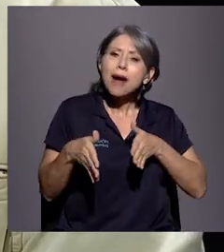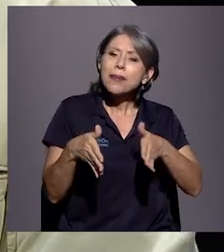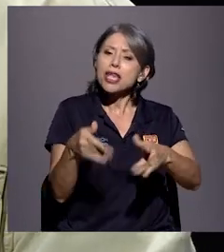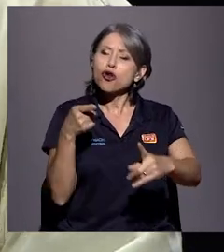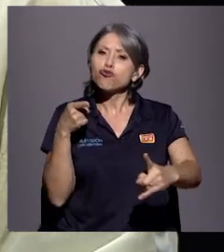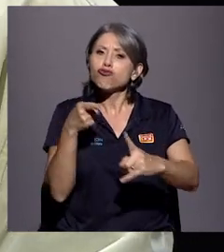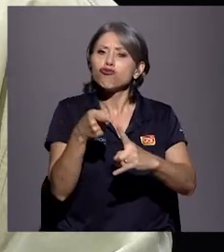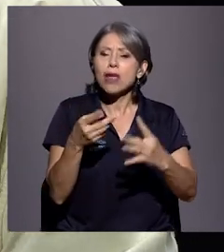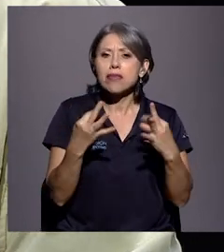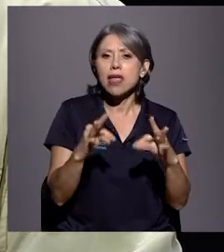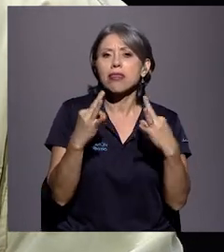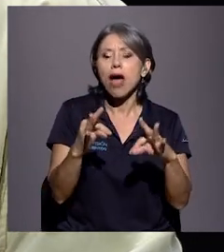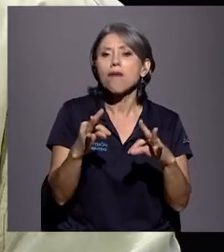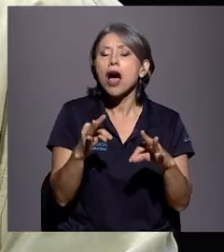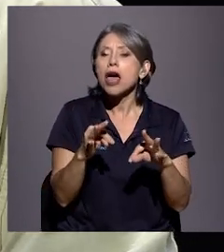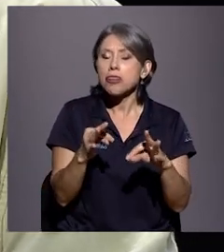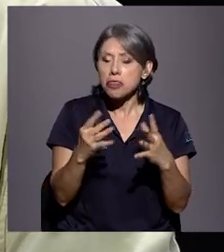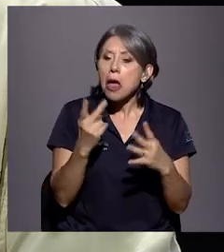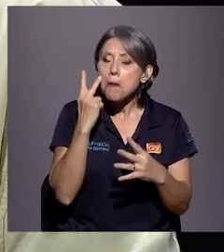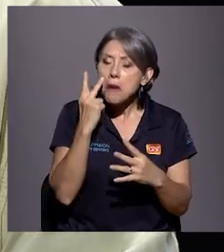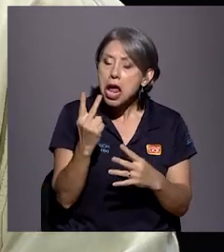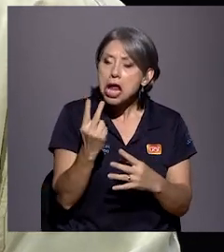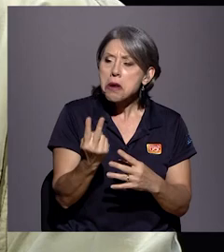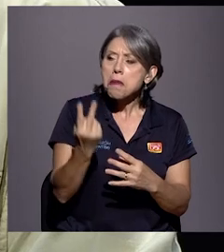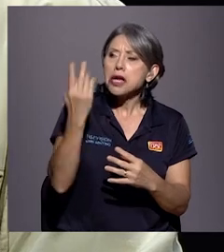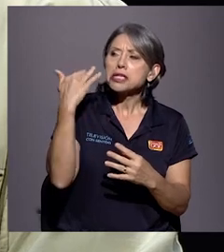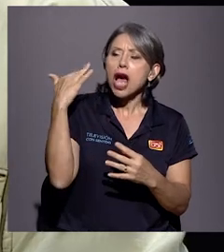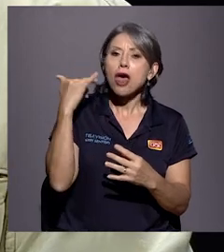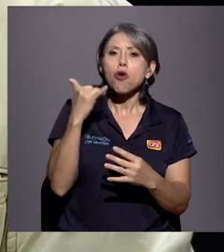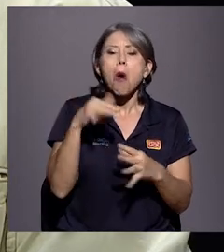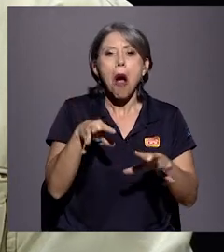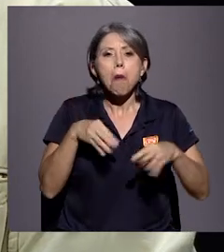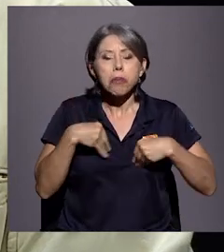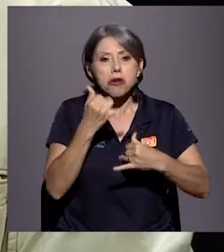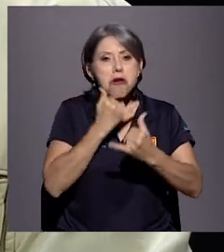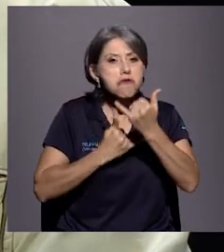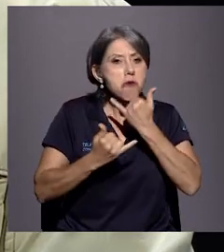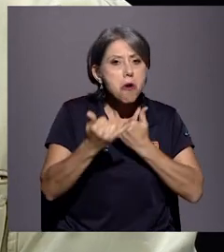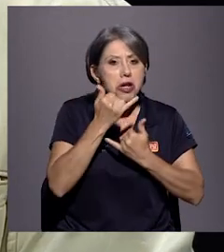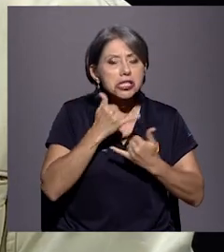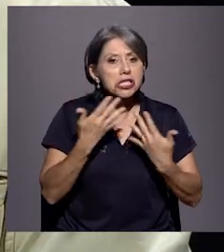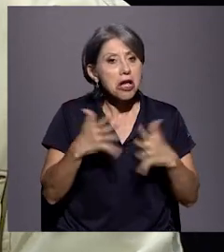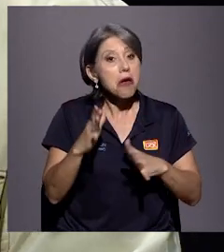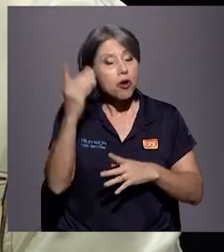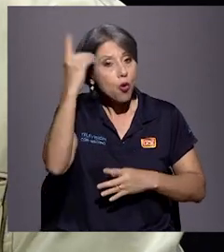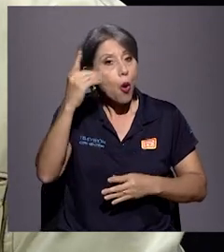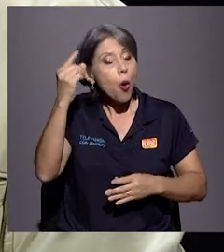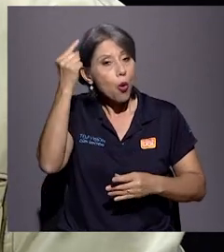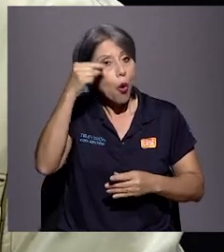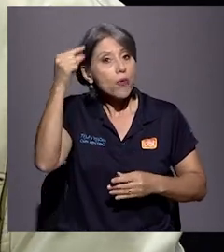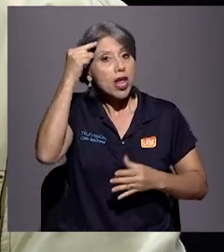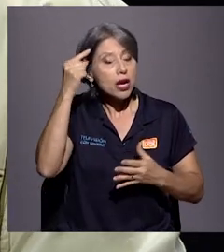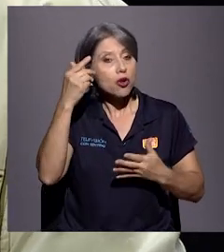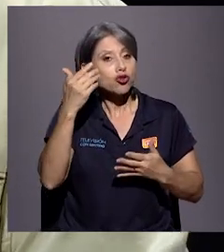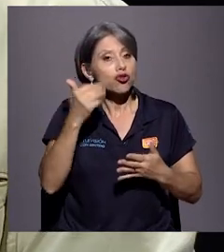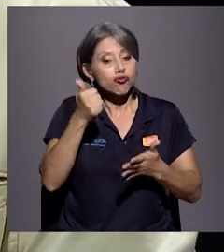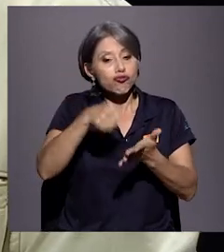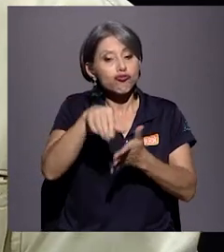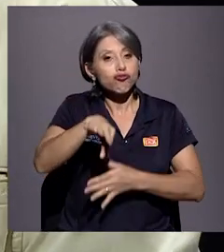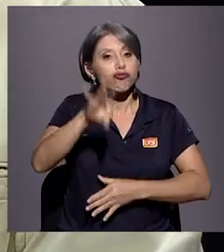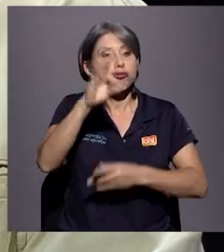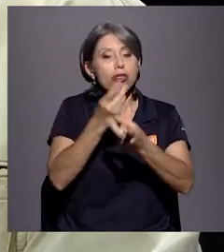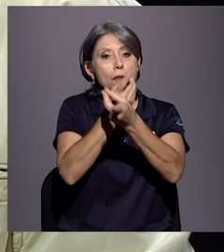intentaba de reconocer los errores del pasado. Eran gobiernos democráticos, elegidos democráticamente, que